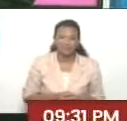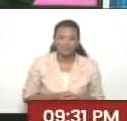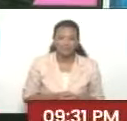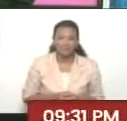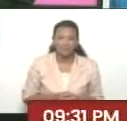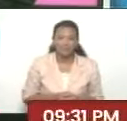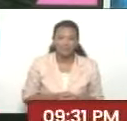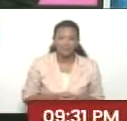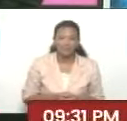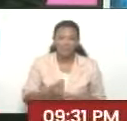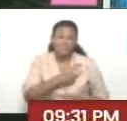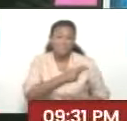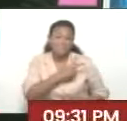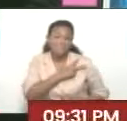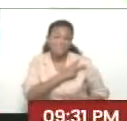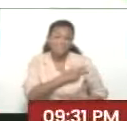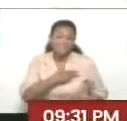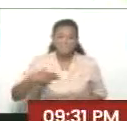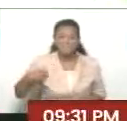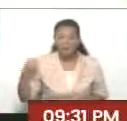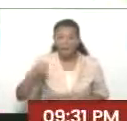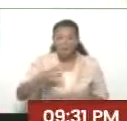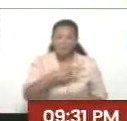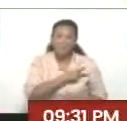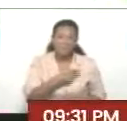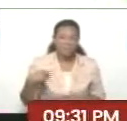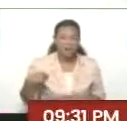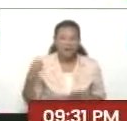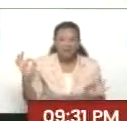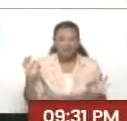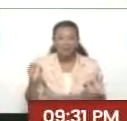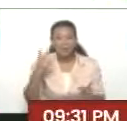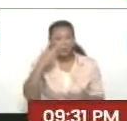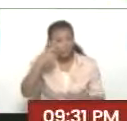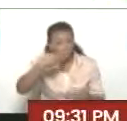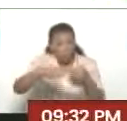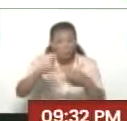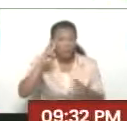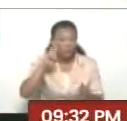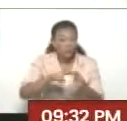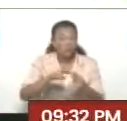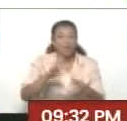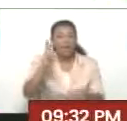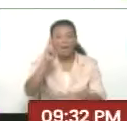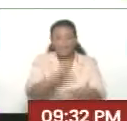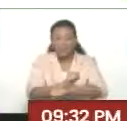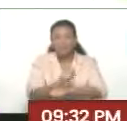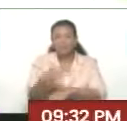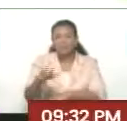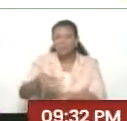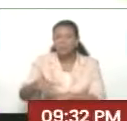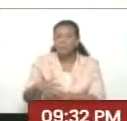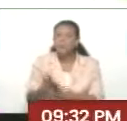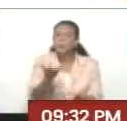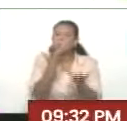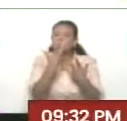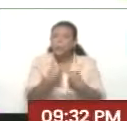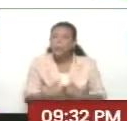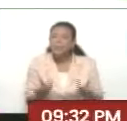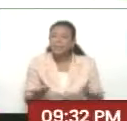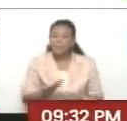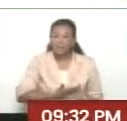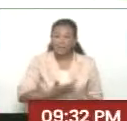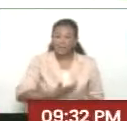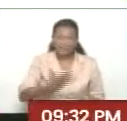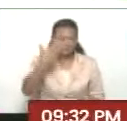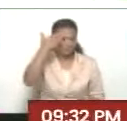Mi pana Douglas y mi pana Miriam. Y pronto nos vemos allá. Bueno, cuéntame, alcaldesa